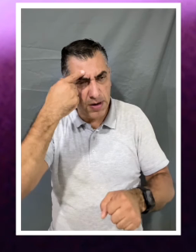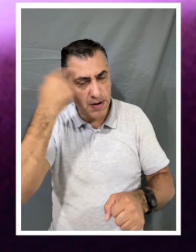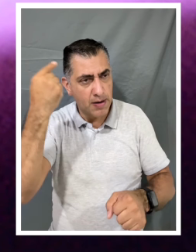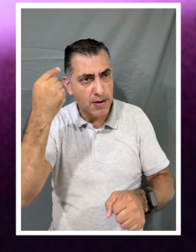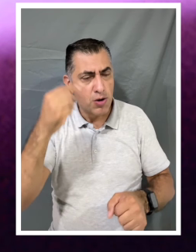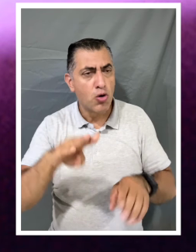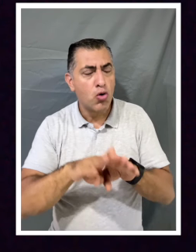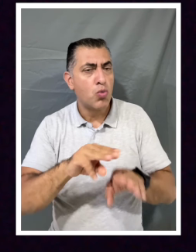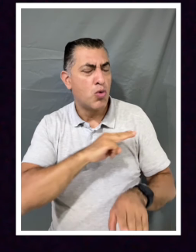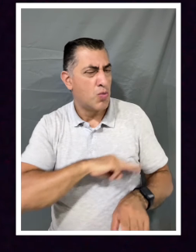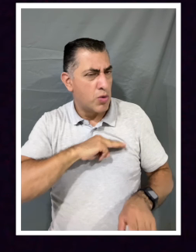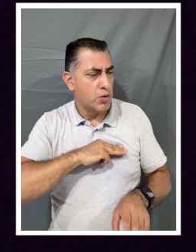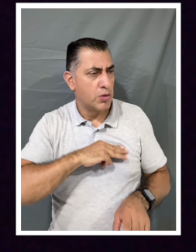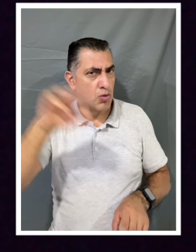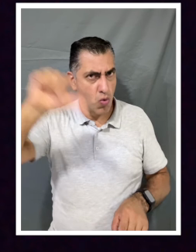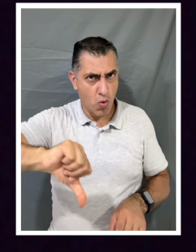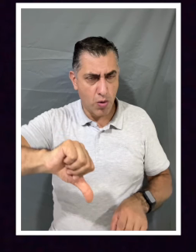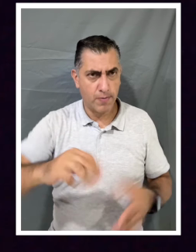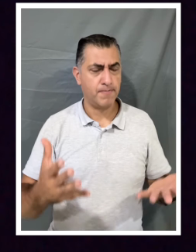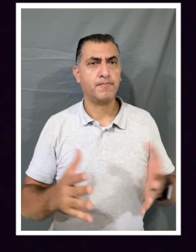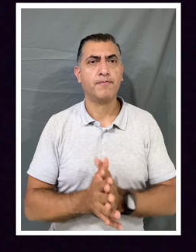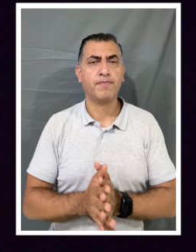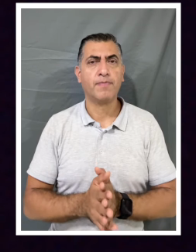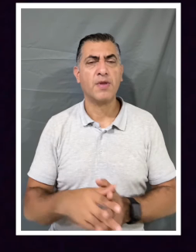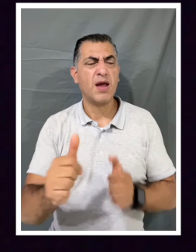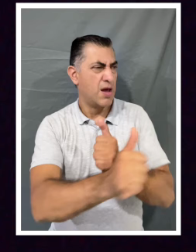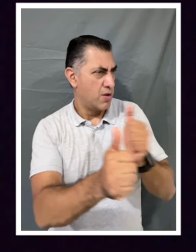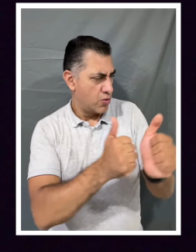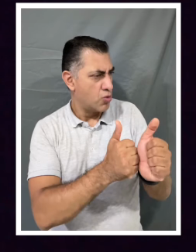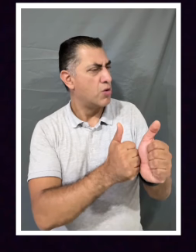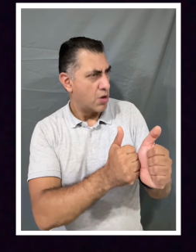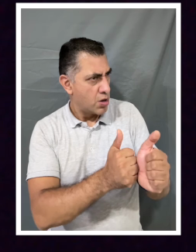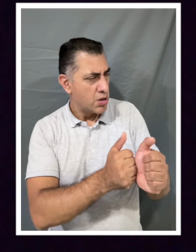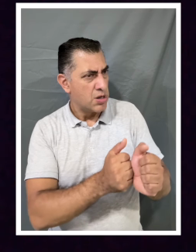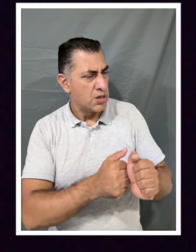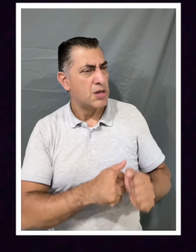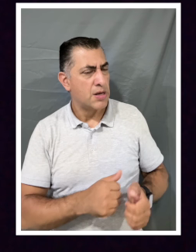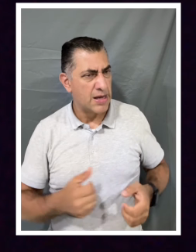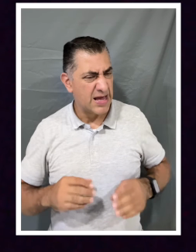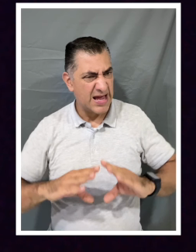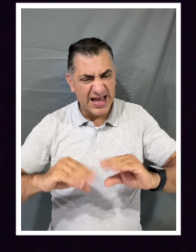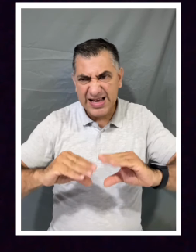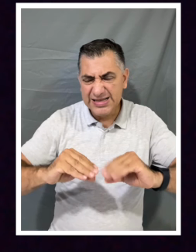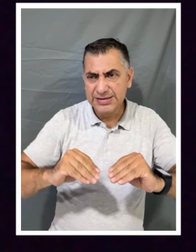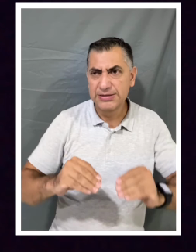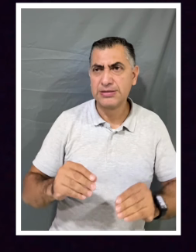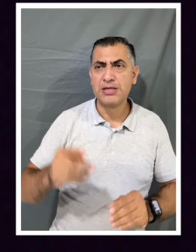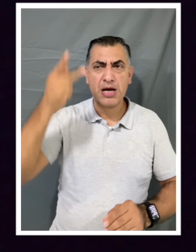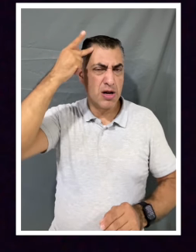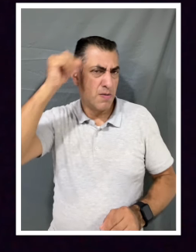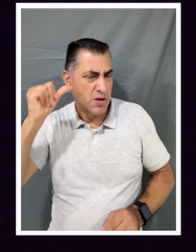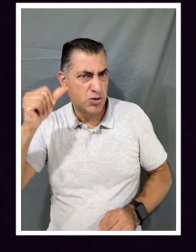misioneros actuales ahora qué característica tienen los apóstoles que son buenos capacitando líderes capacitando